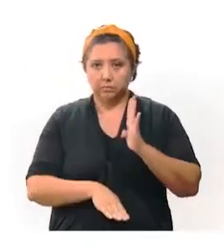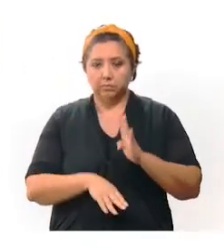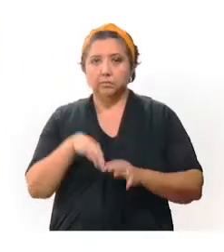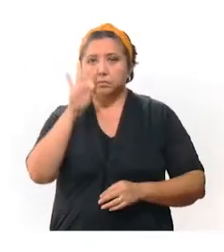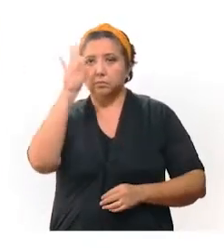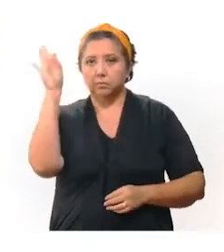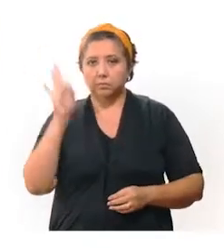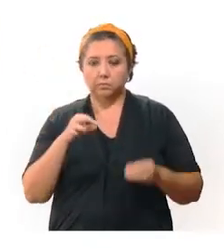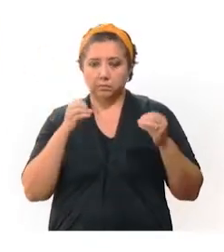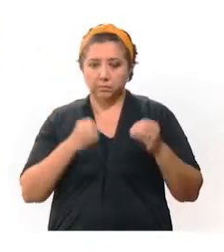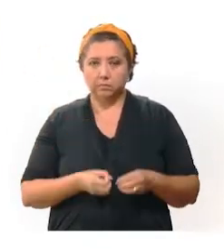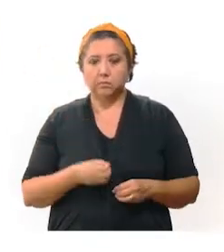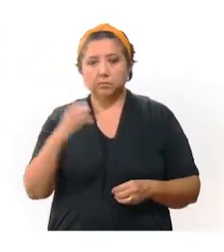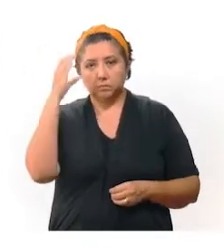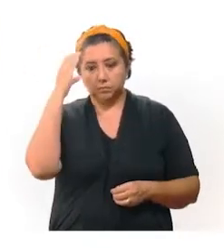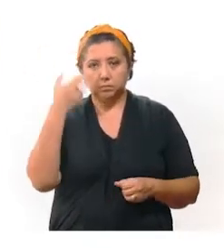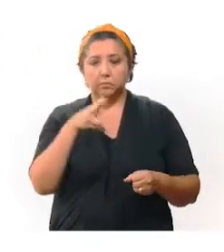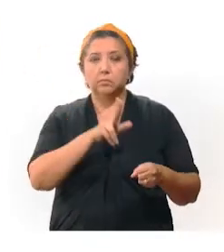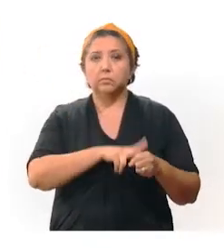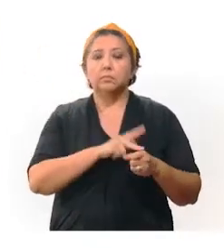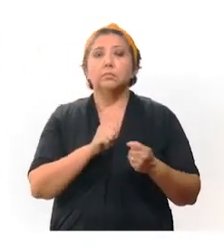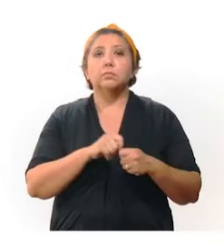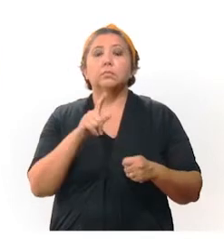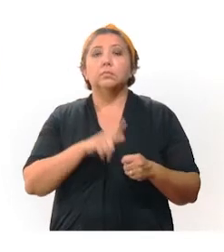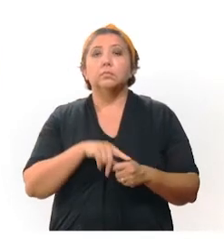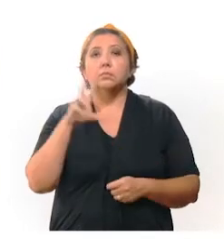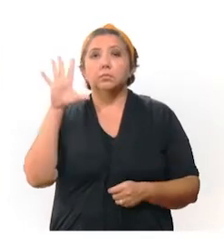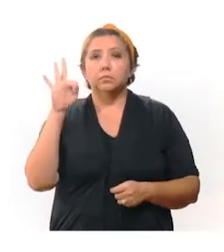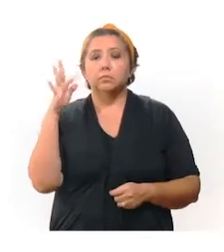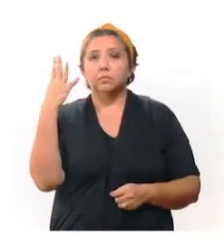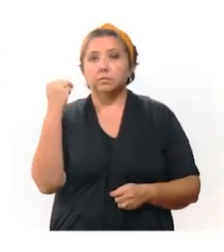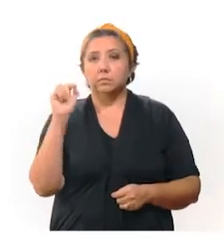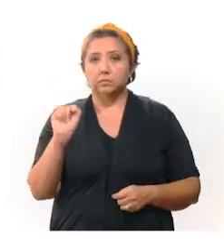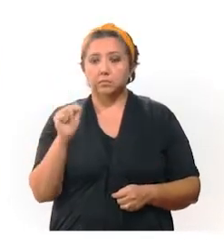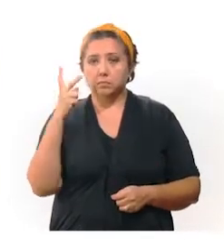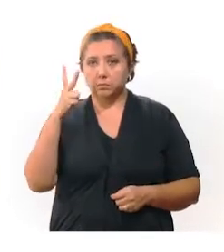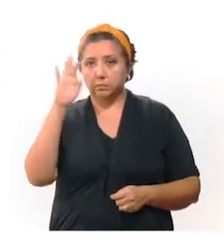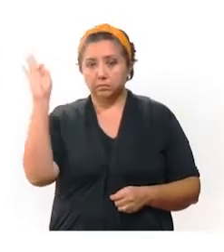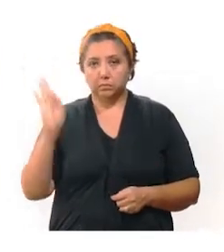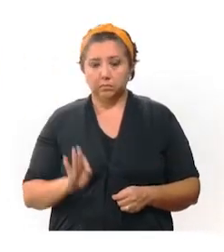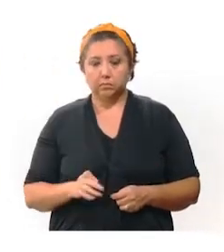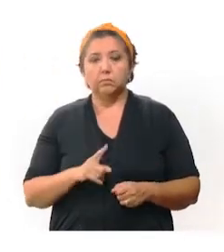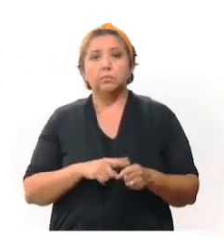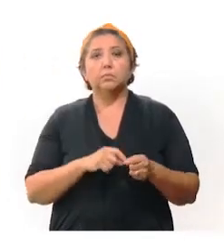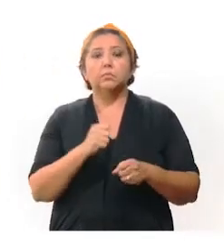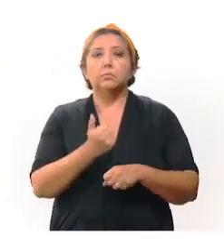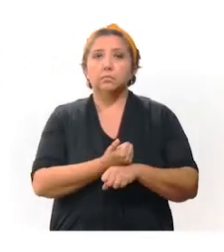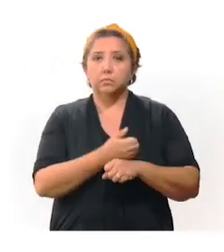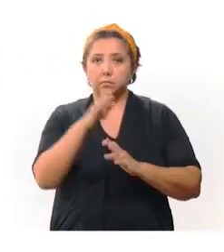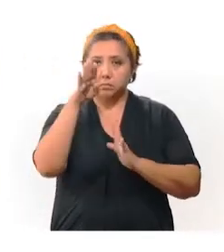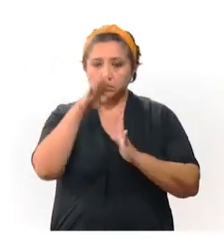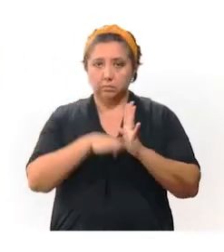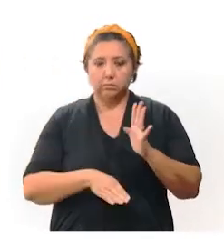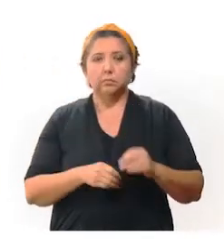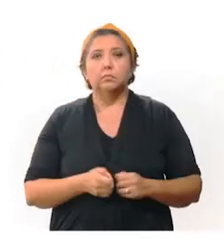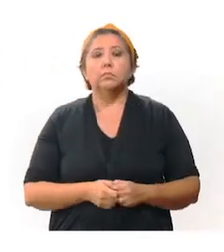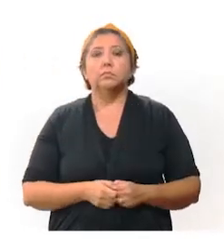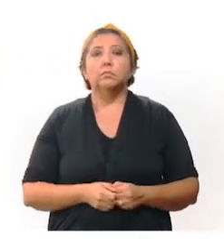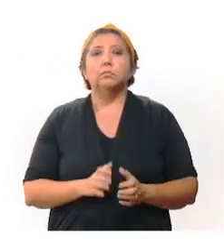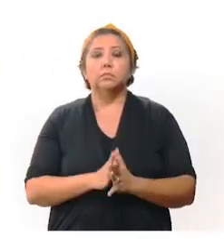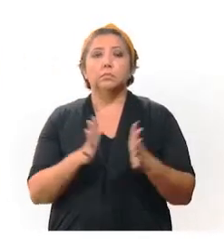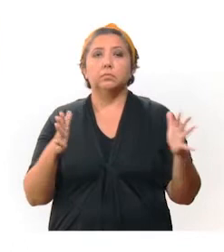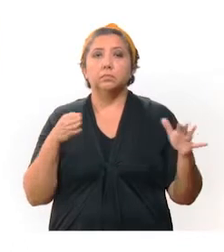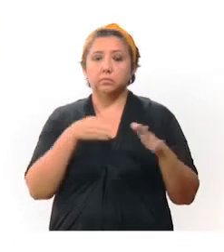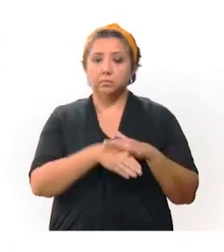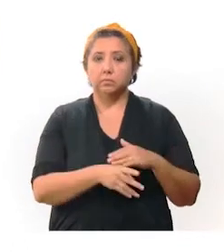El porcentaje de ocupación de camas de hospitalización total es del 49.2%, está en color amarillo y en descenso. El